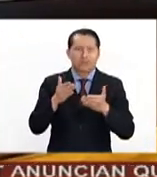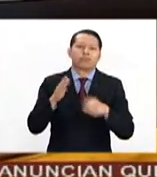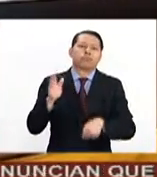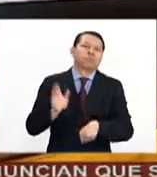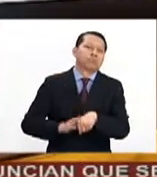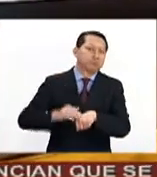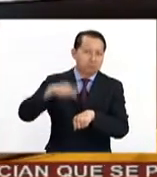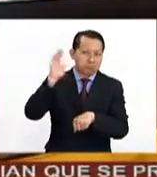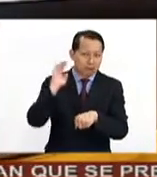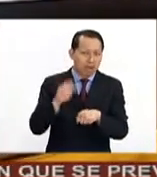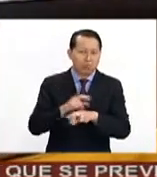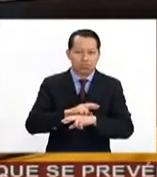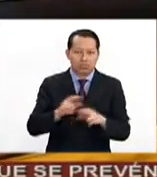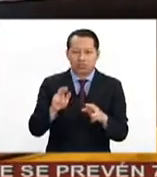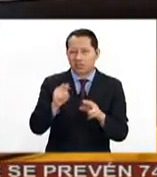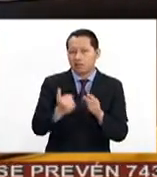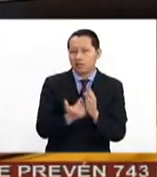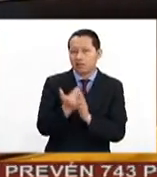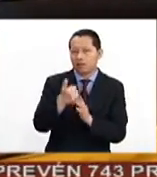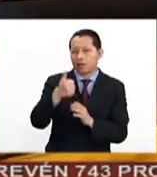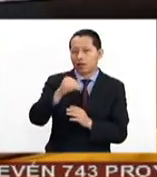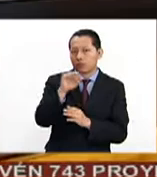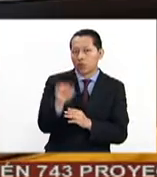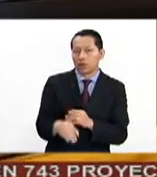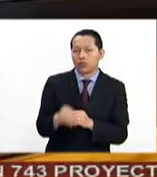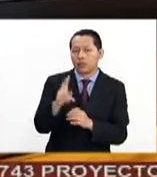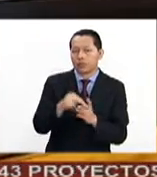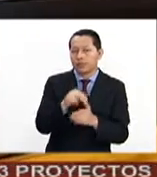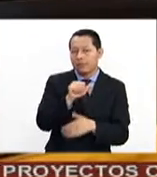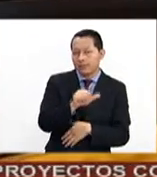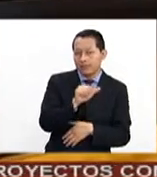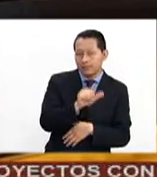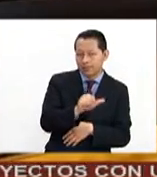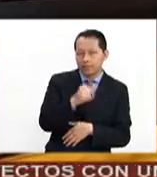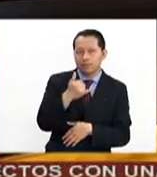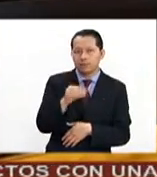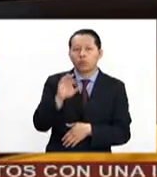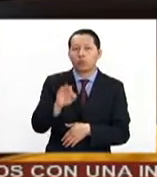representa un crecimiento del 6% sobre 2016 y